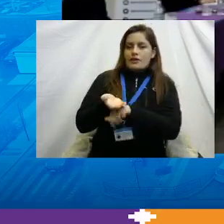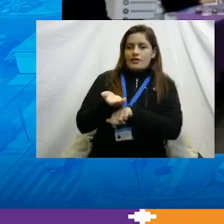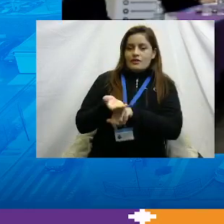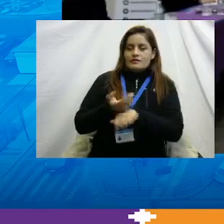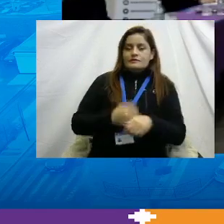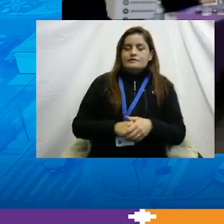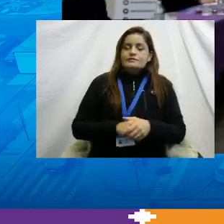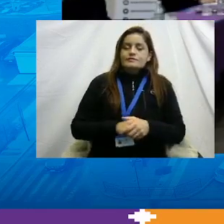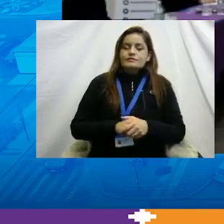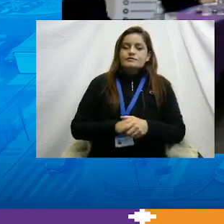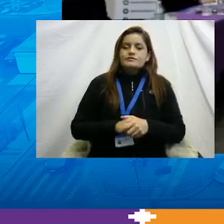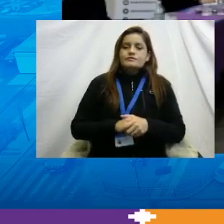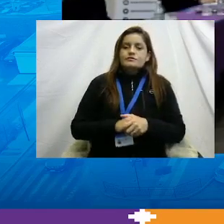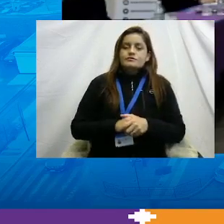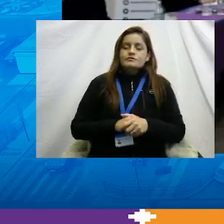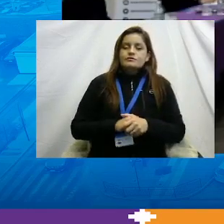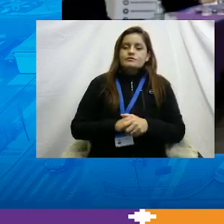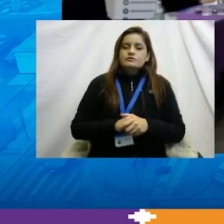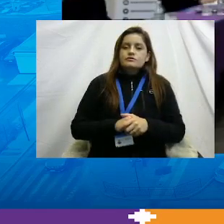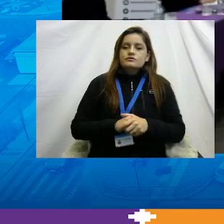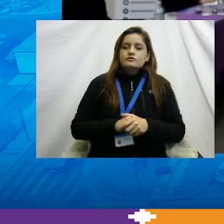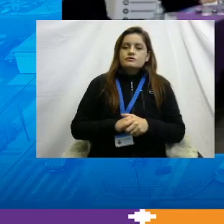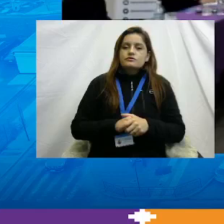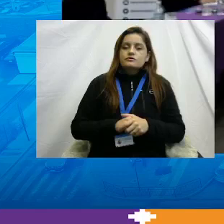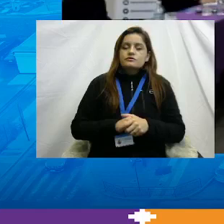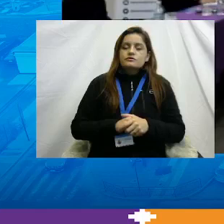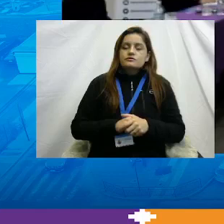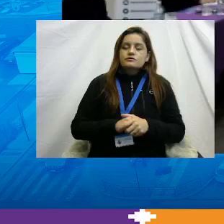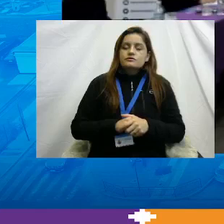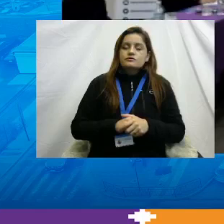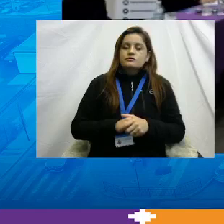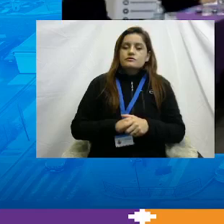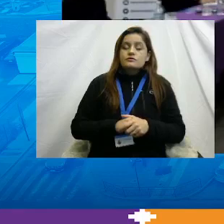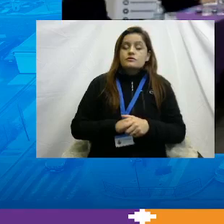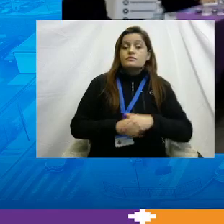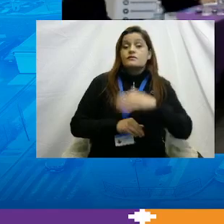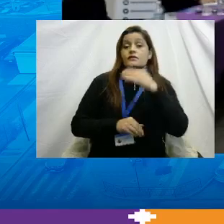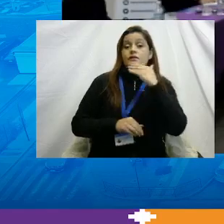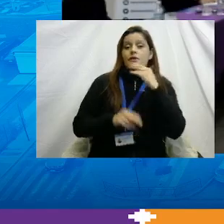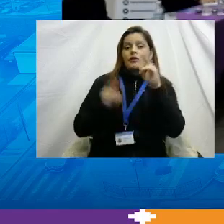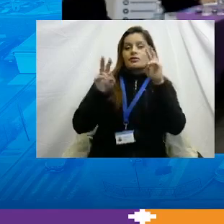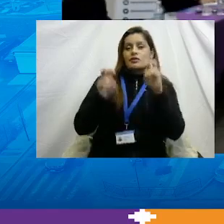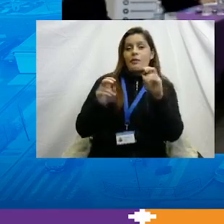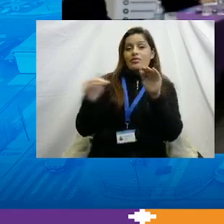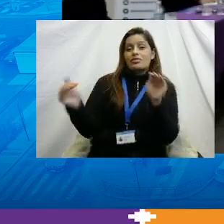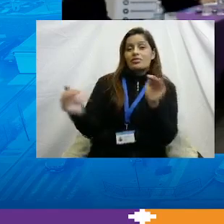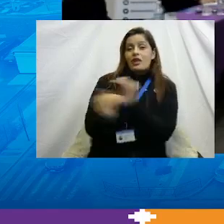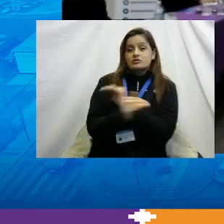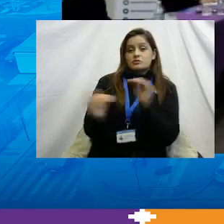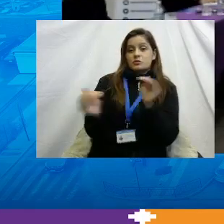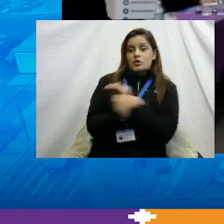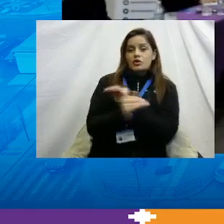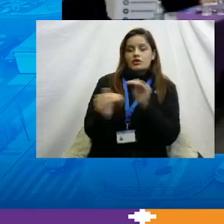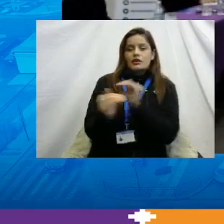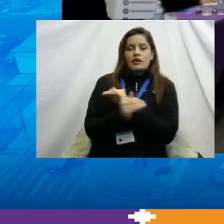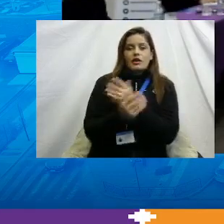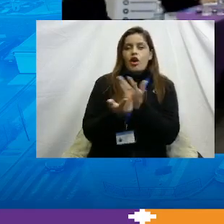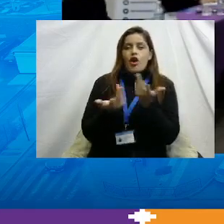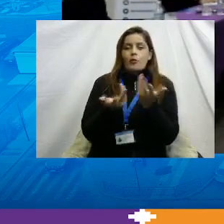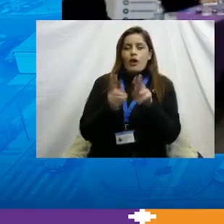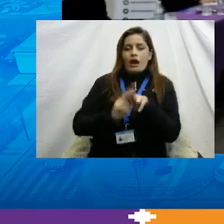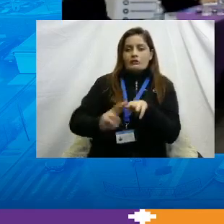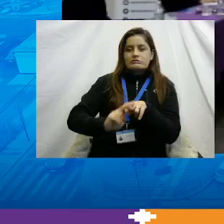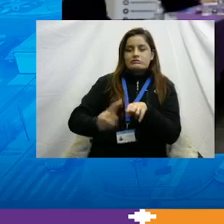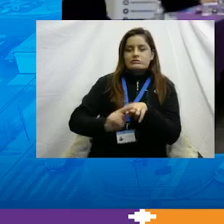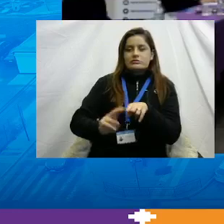contemplarla. También me gustaría referirme al transporte, si es que hay alguna información con respecto al transporte para